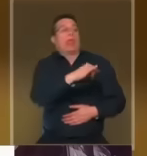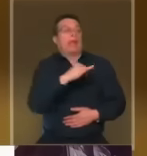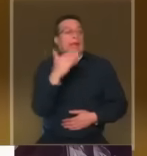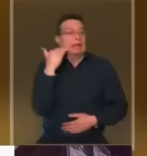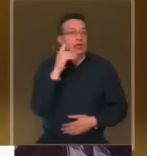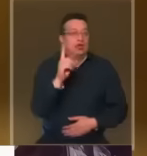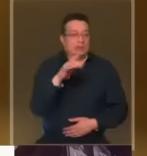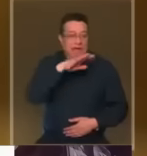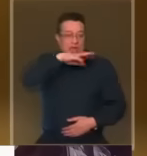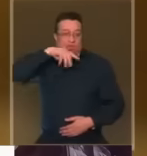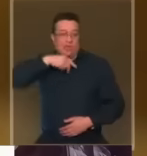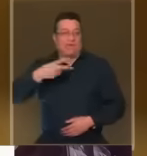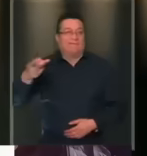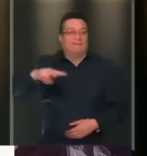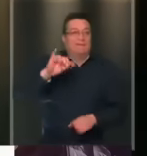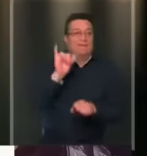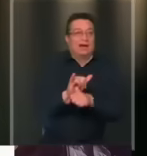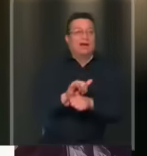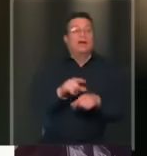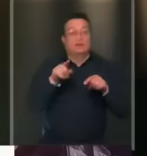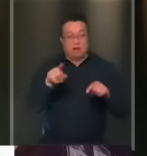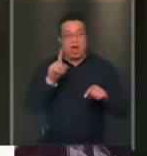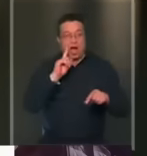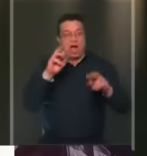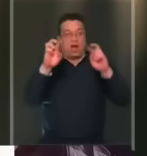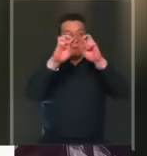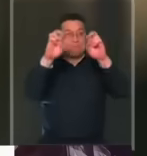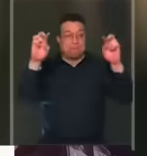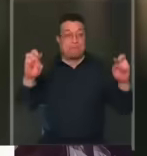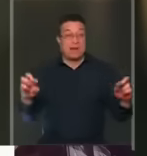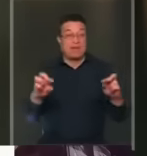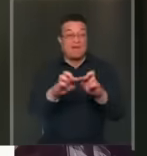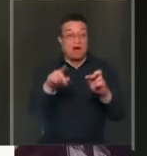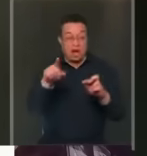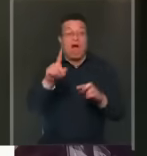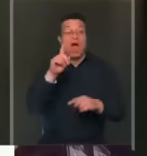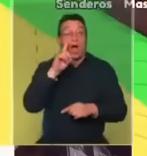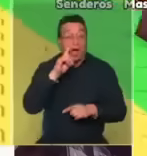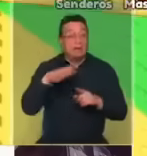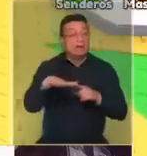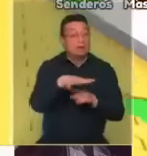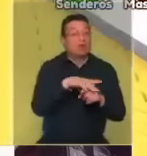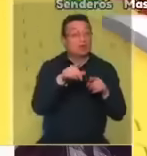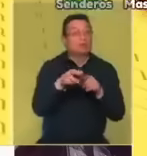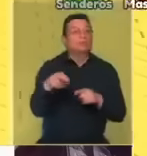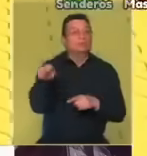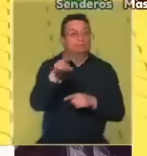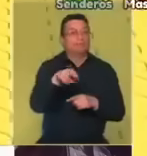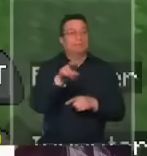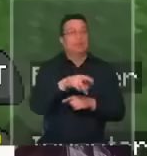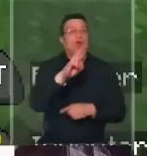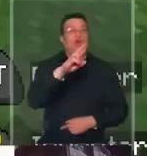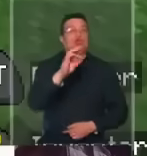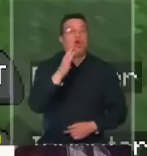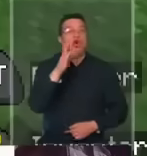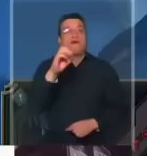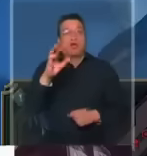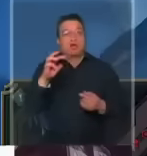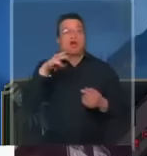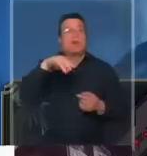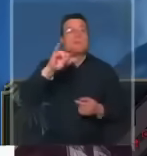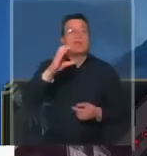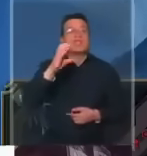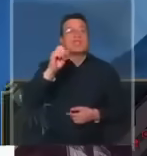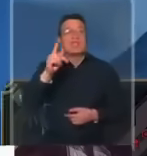la Fiscalía Nacional, las plataformas en las que se ha dado este tipo de situaciones se repiten. Roblox, Minecraft o League